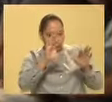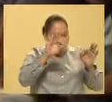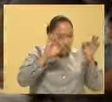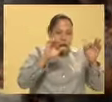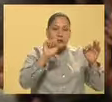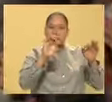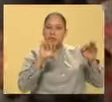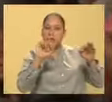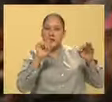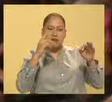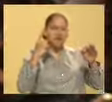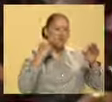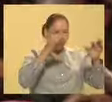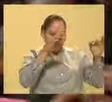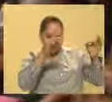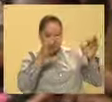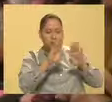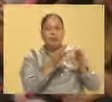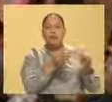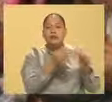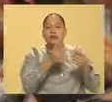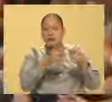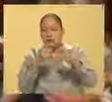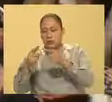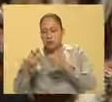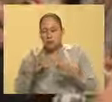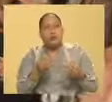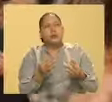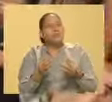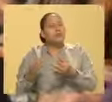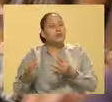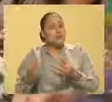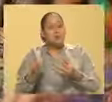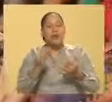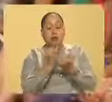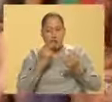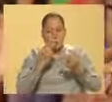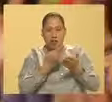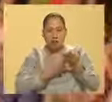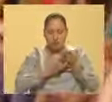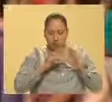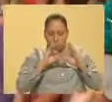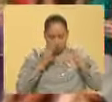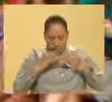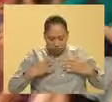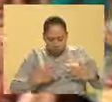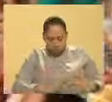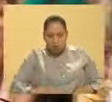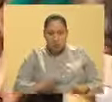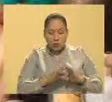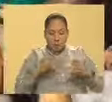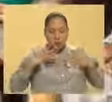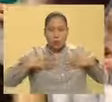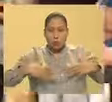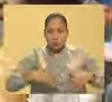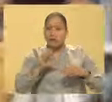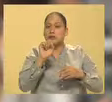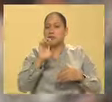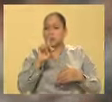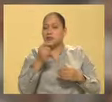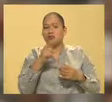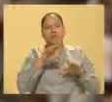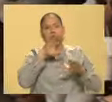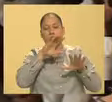seda, simplemente que son en diferentes texturas y en diferentes dibujos, porque son yacares que son de seda, pero que son increíbles. ¿Y